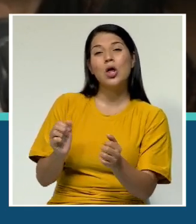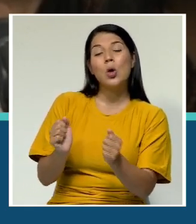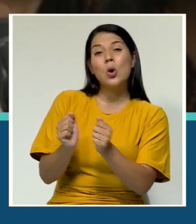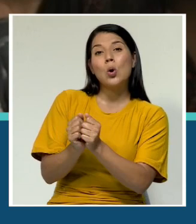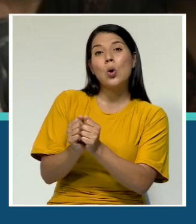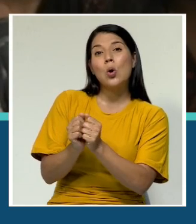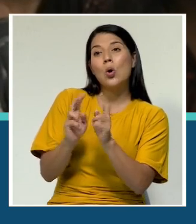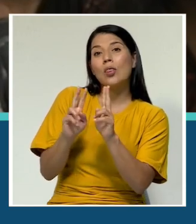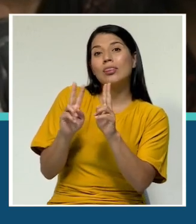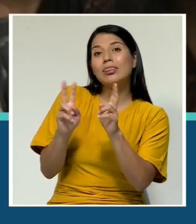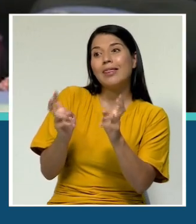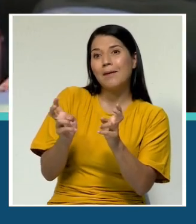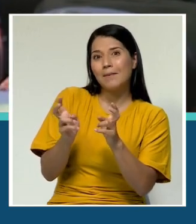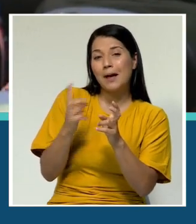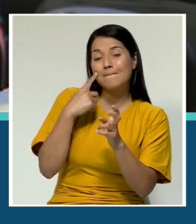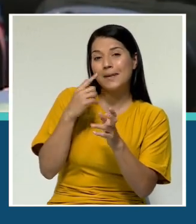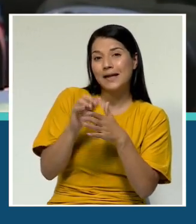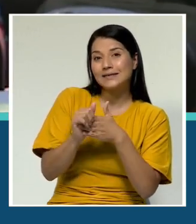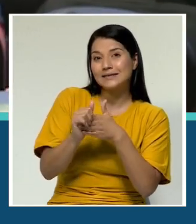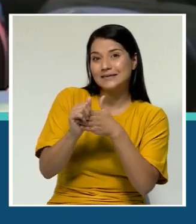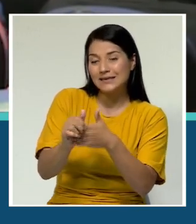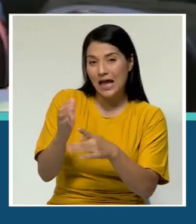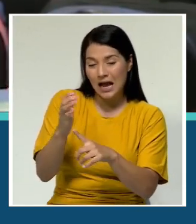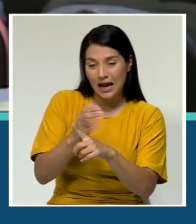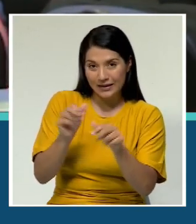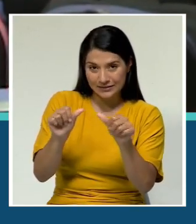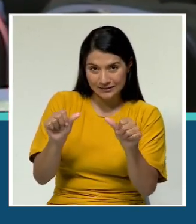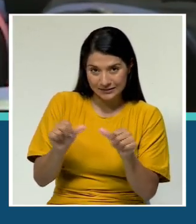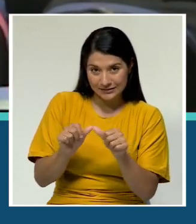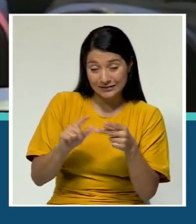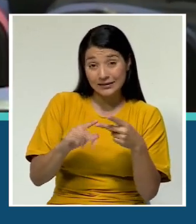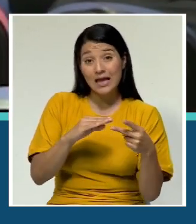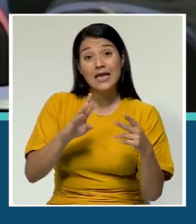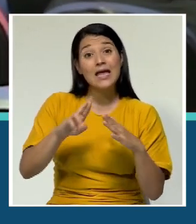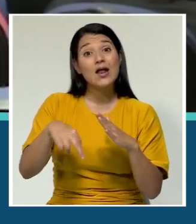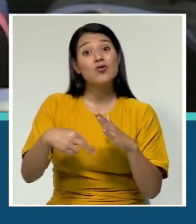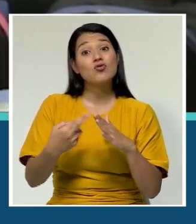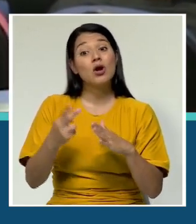gabinete en temas de rectoría